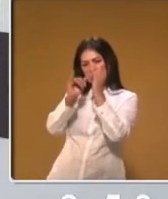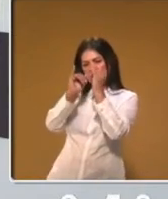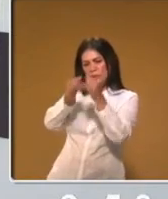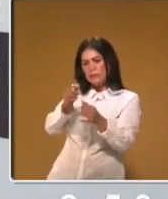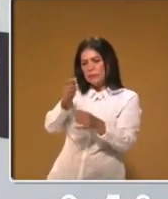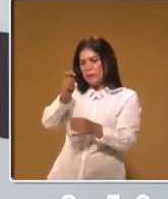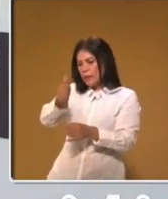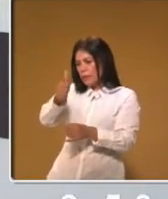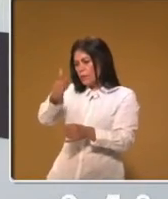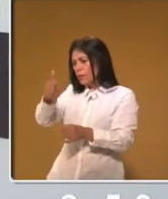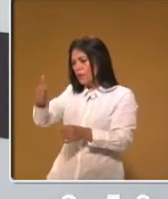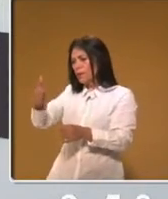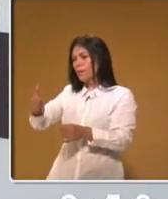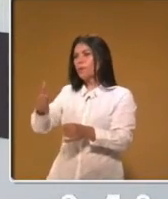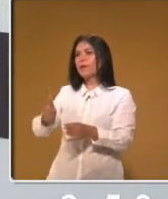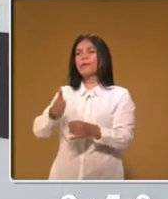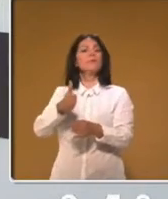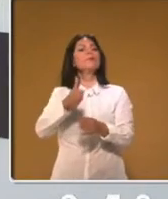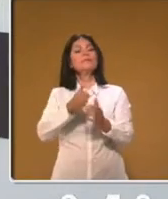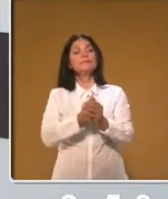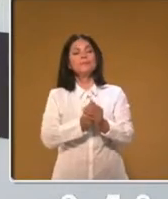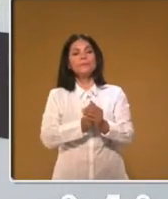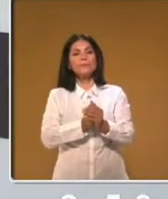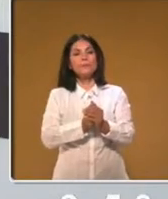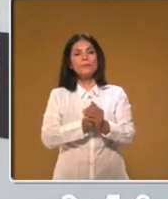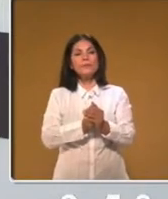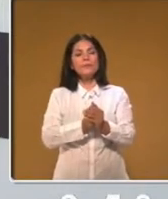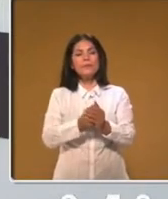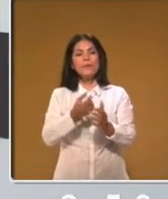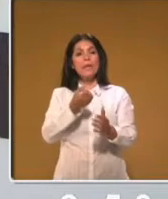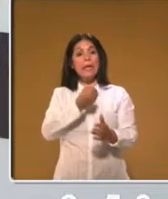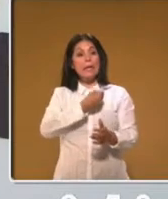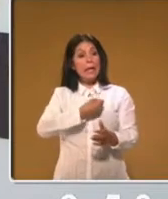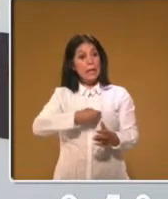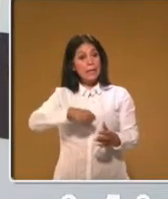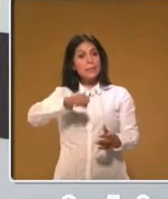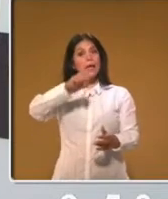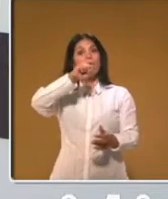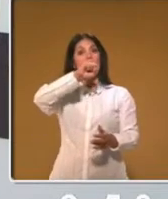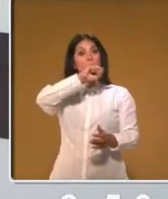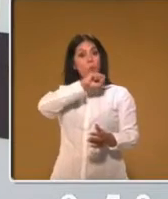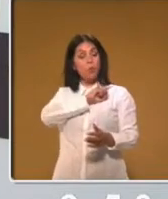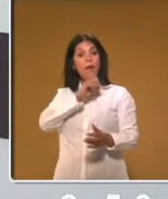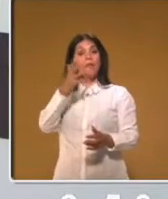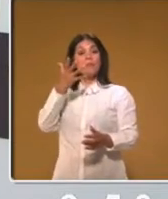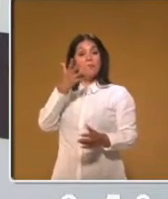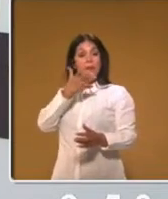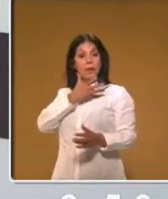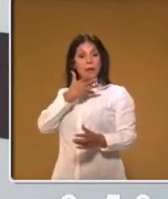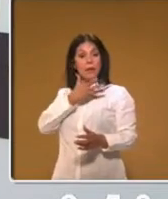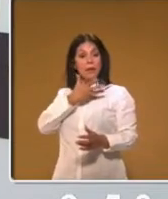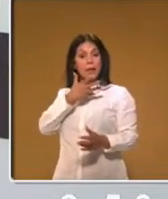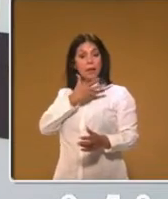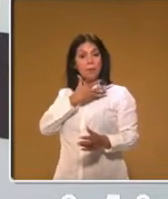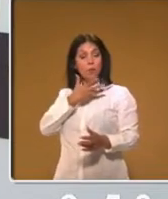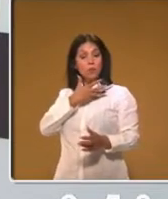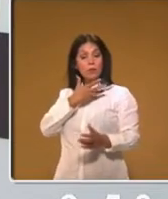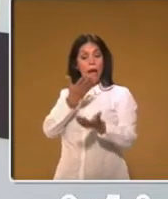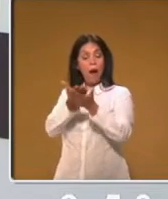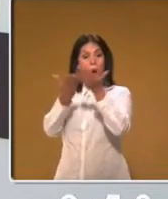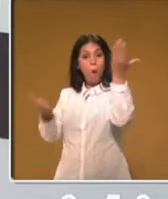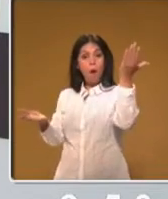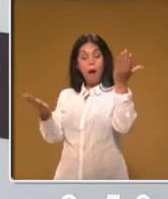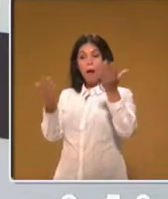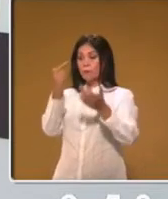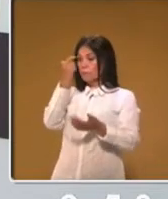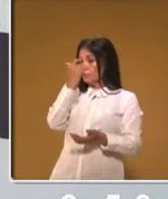No olvidemos que estamos recordando la asignatura de física, en donde en la salud nos han favorecido la creación de ciertos aparatos tecnológicos que nos ayudan